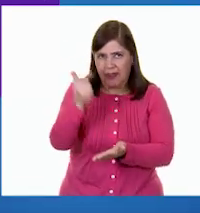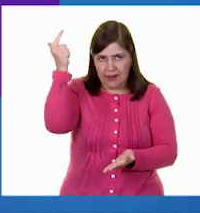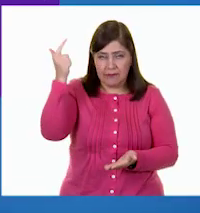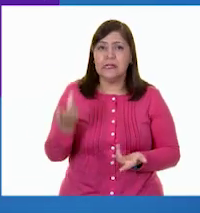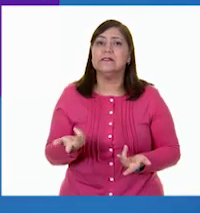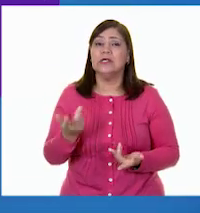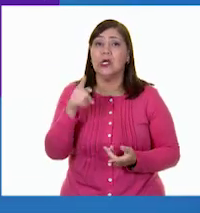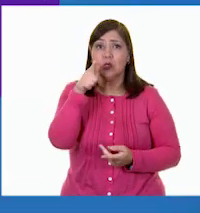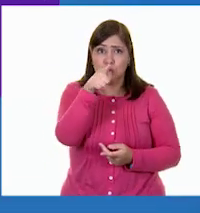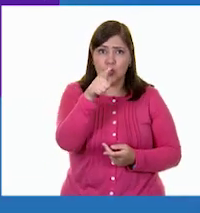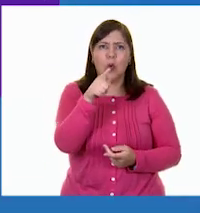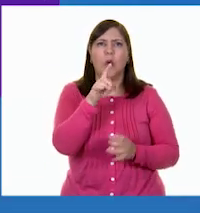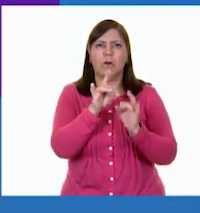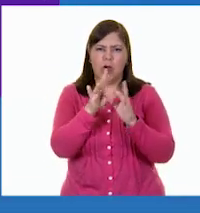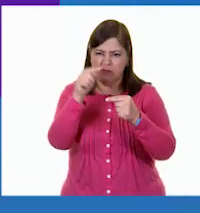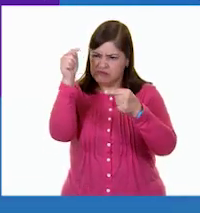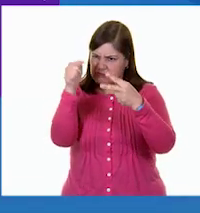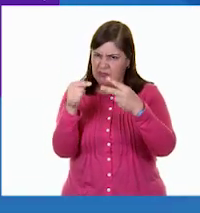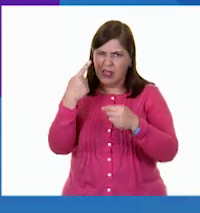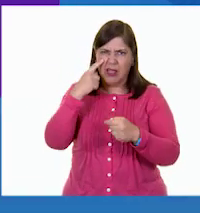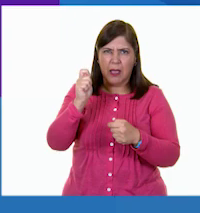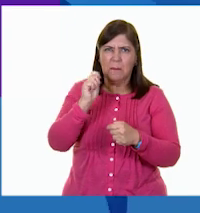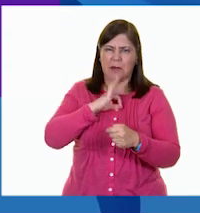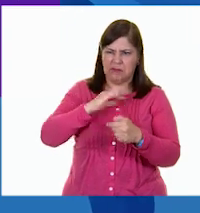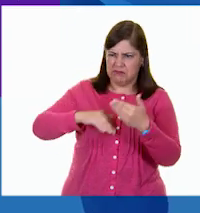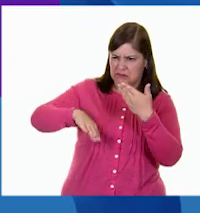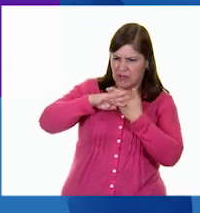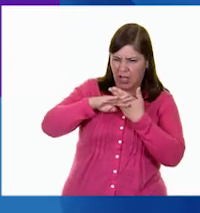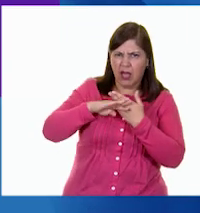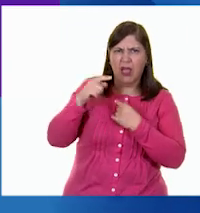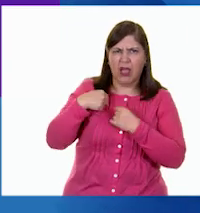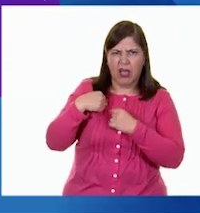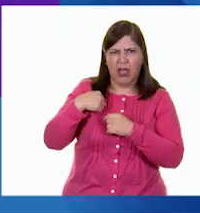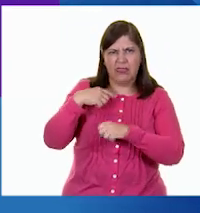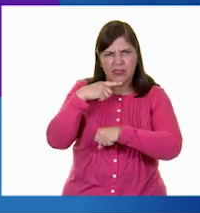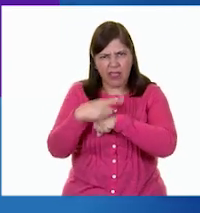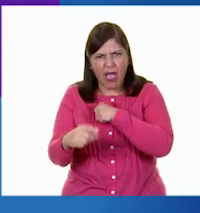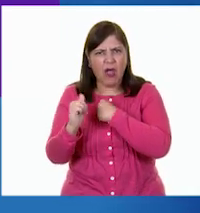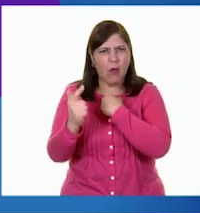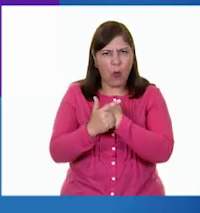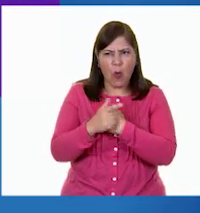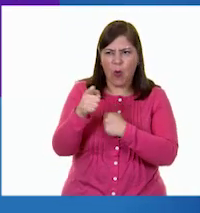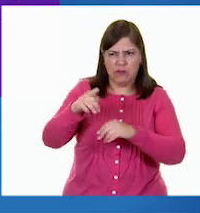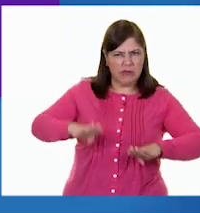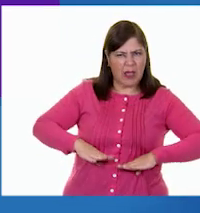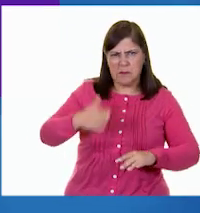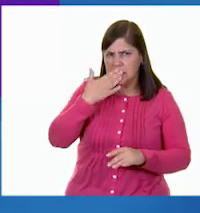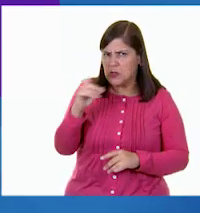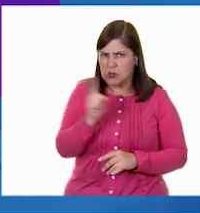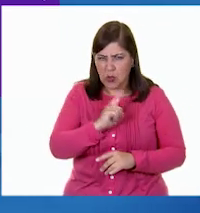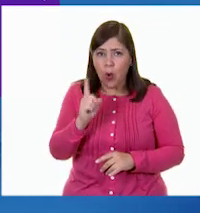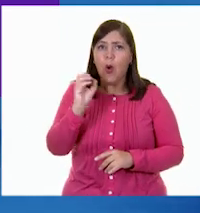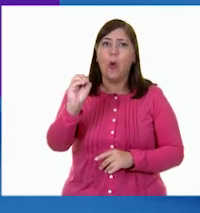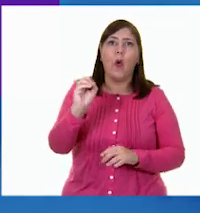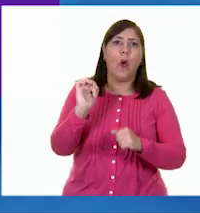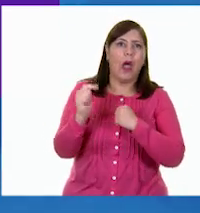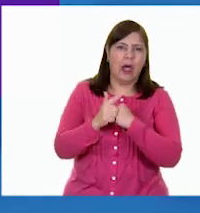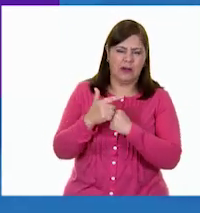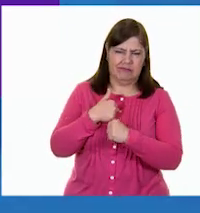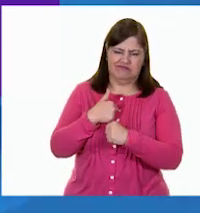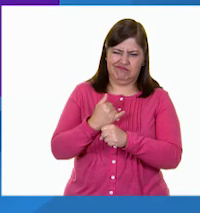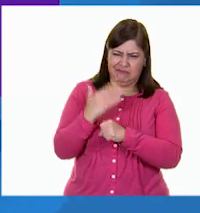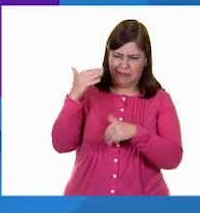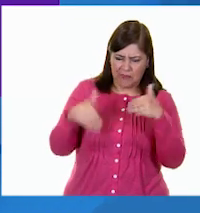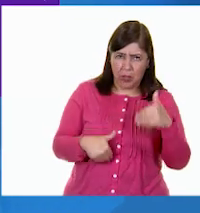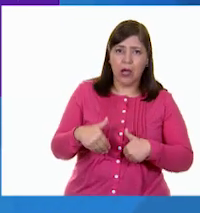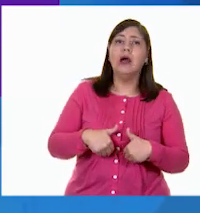Si te encuentras con alguna de estas prácticas dañinas o conductas antisociales, o si llegaras a ser víctima de alguna de ellas,